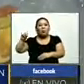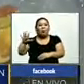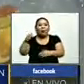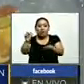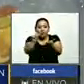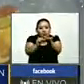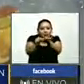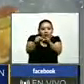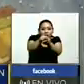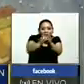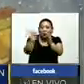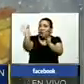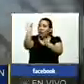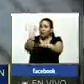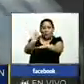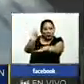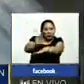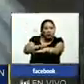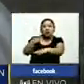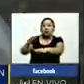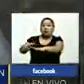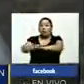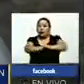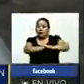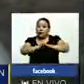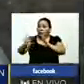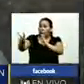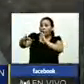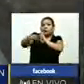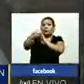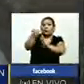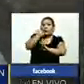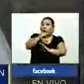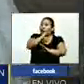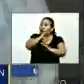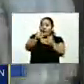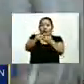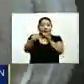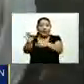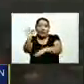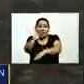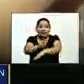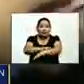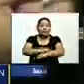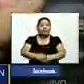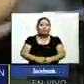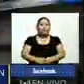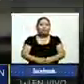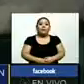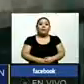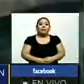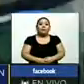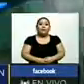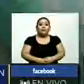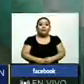larvas, zancudos y mosquitos y prevenir la transmisión de enfermedades vectoriales.